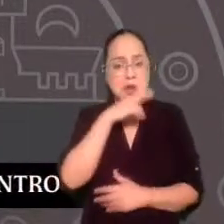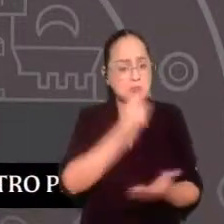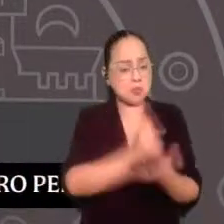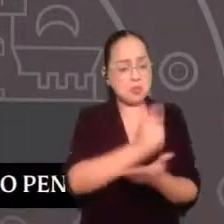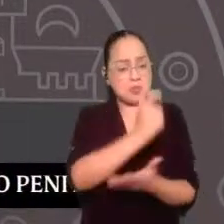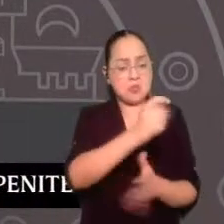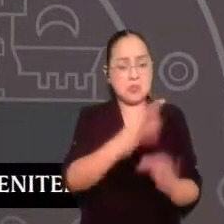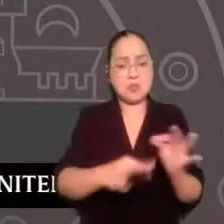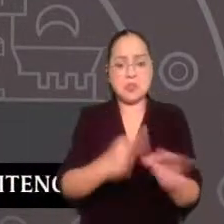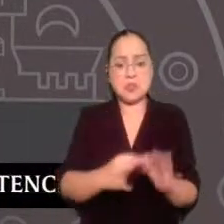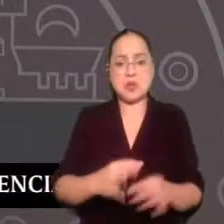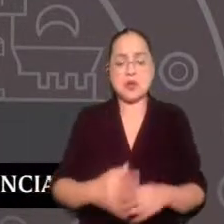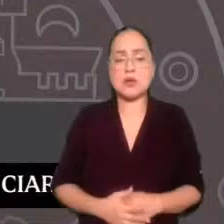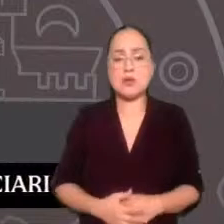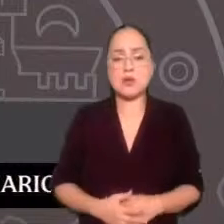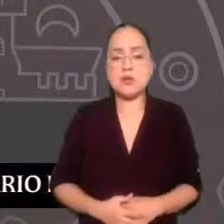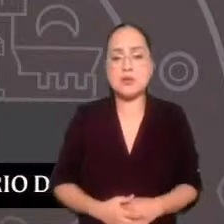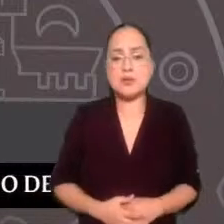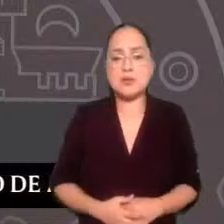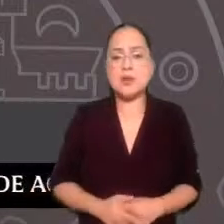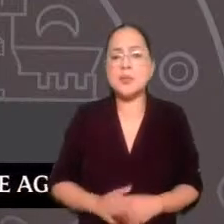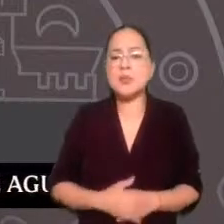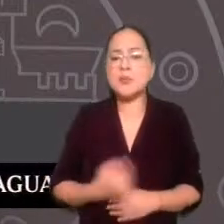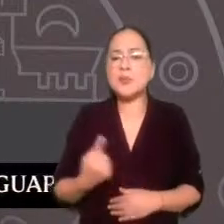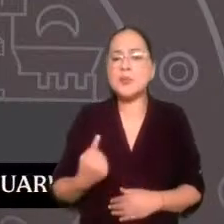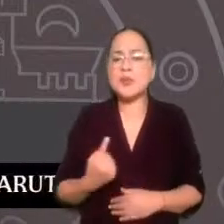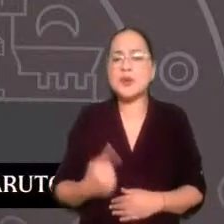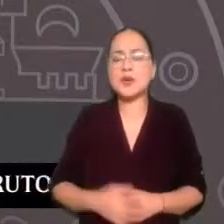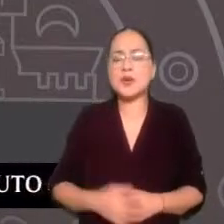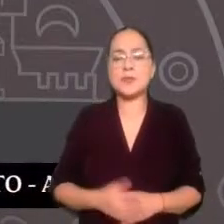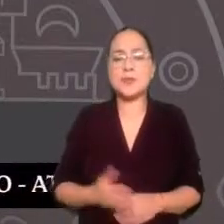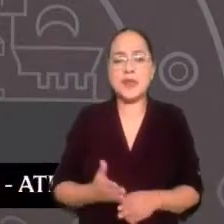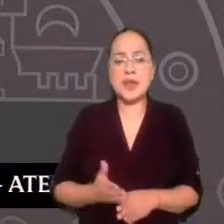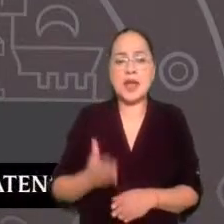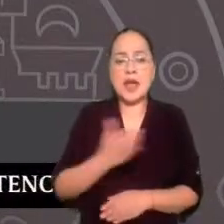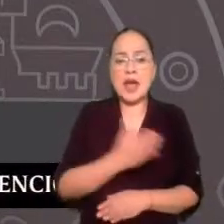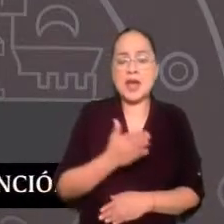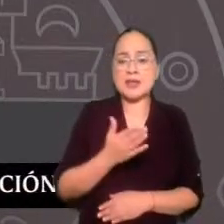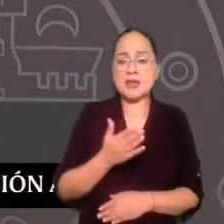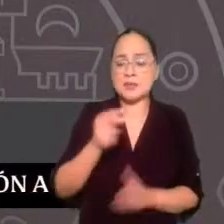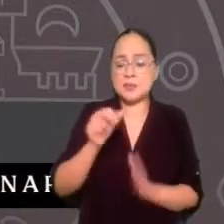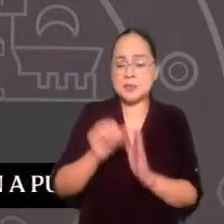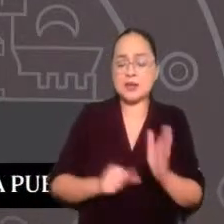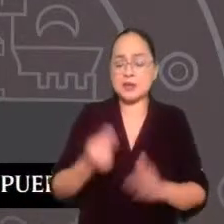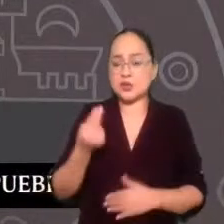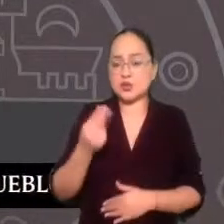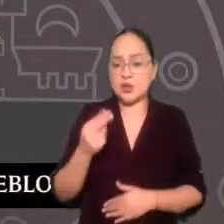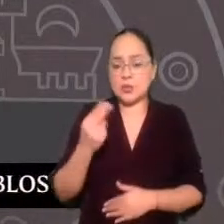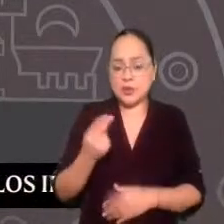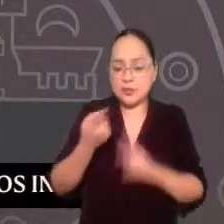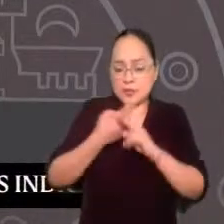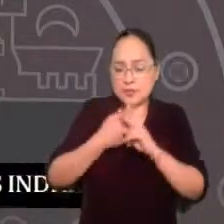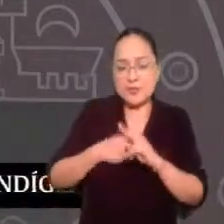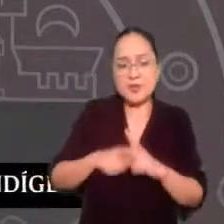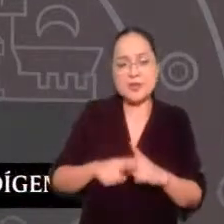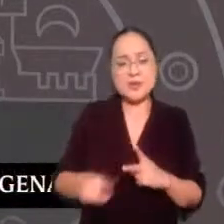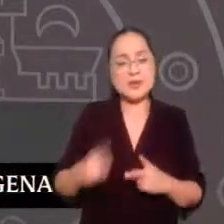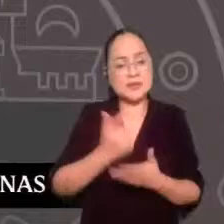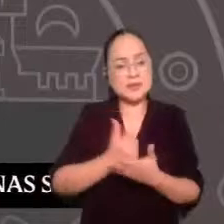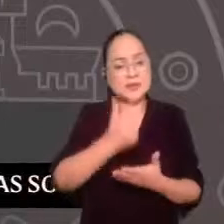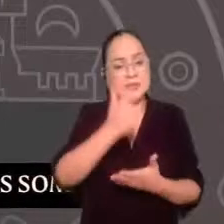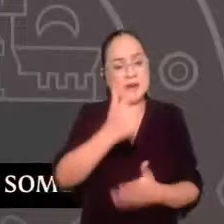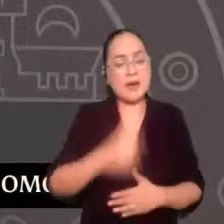compromiso. ¿Qué venía? Y que los pagamos en los primeros días de noviembre, en cuanto entramos nosotros. Y que otro bono